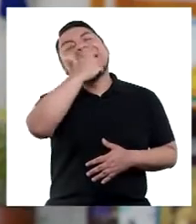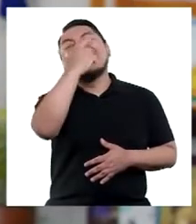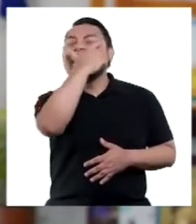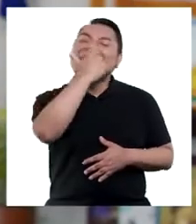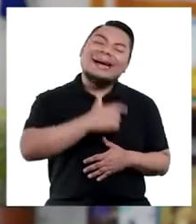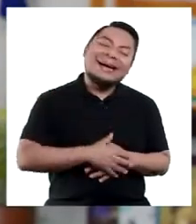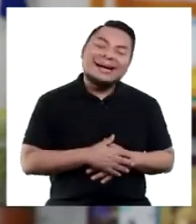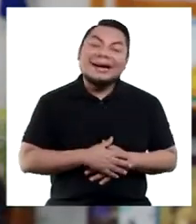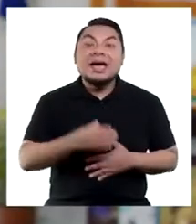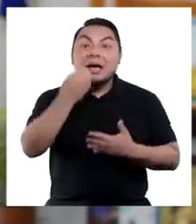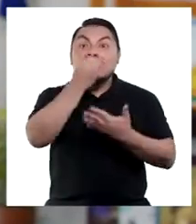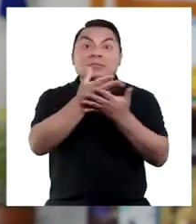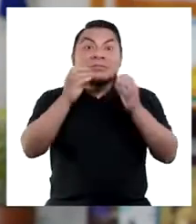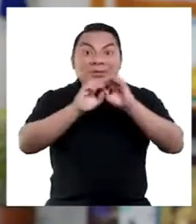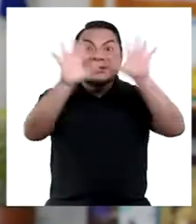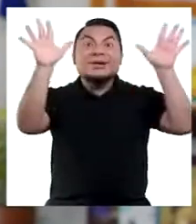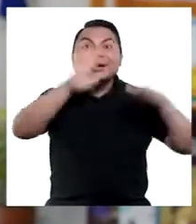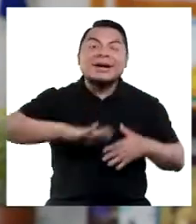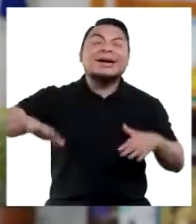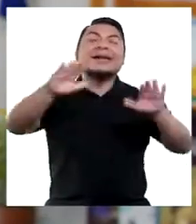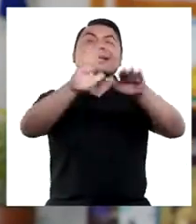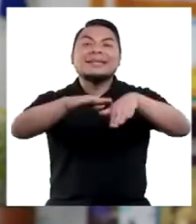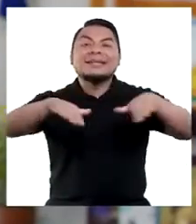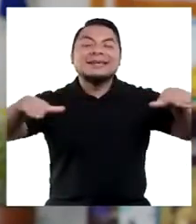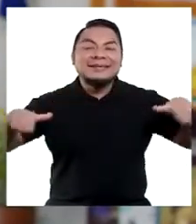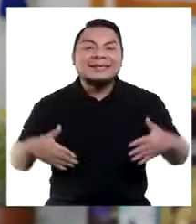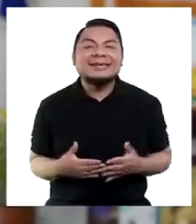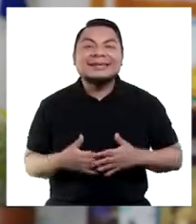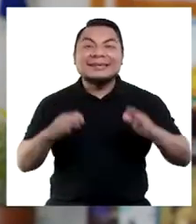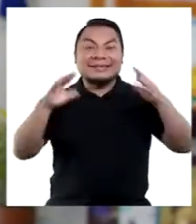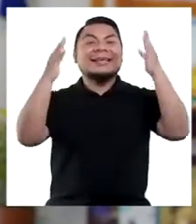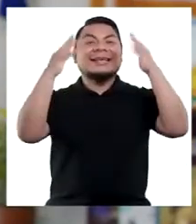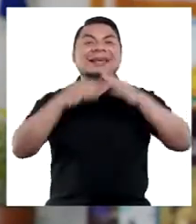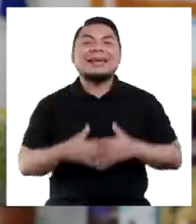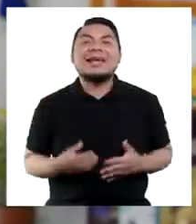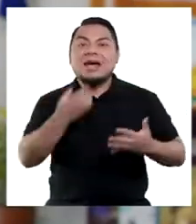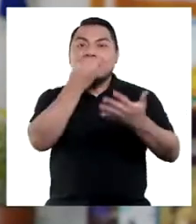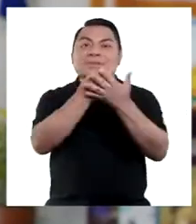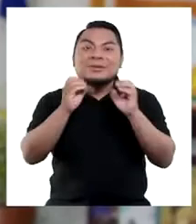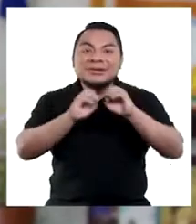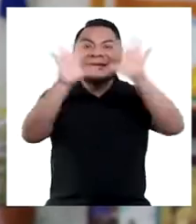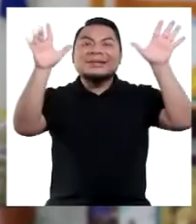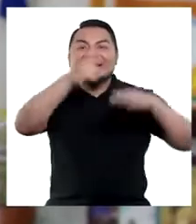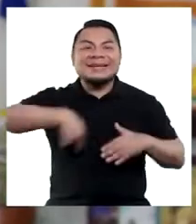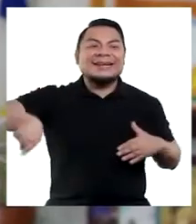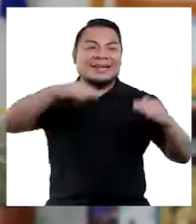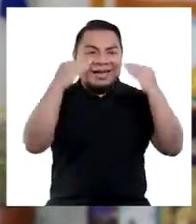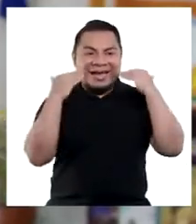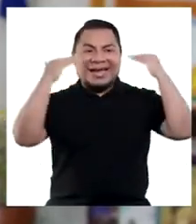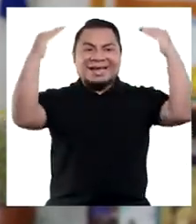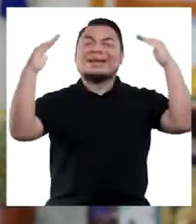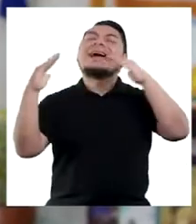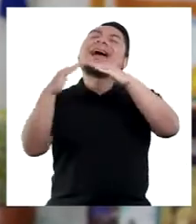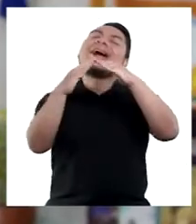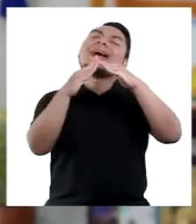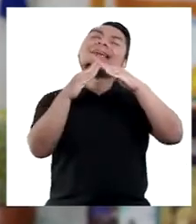la papa buenos días niñas y niños lleven huevos días